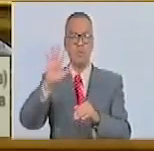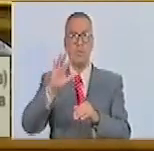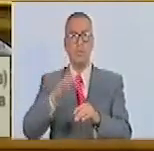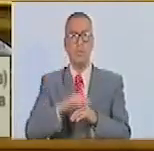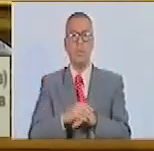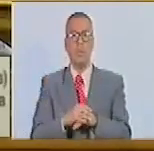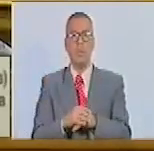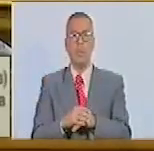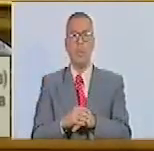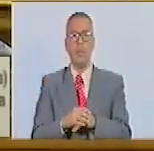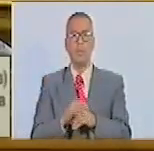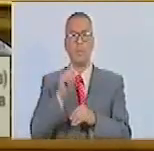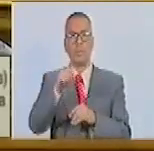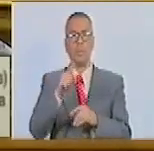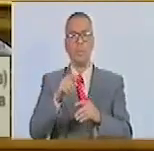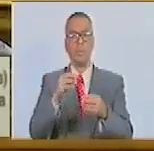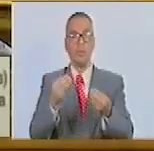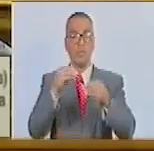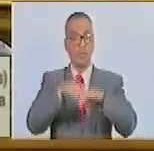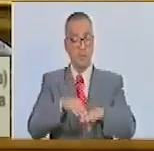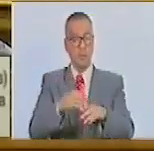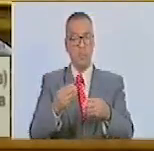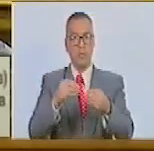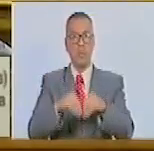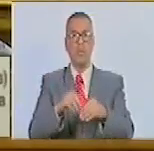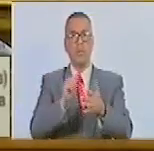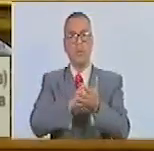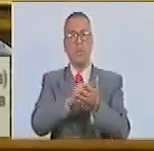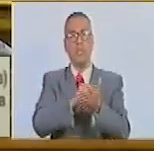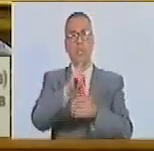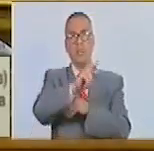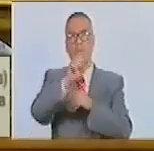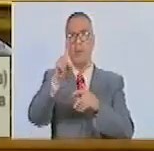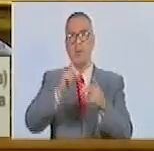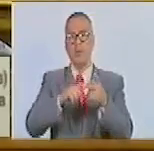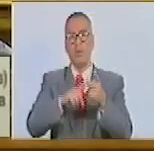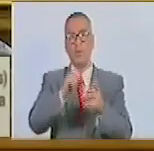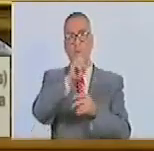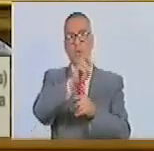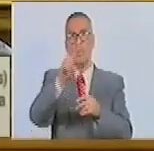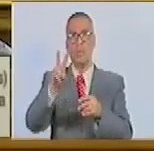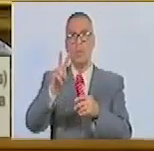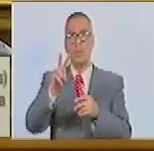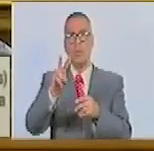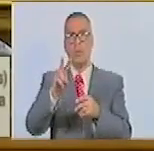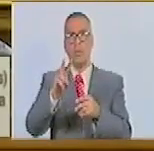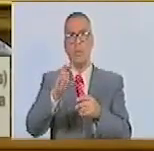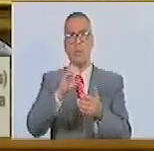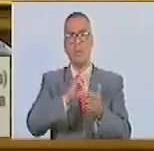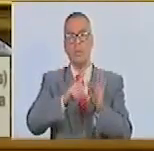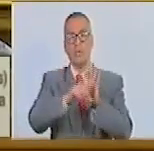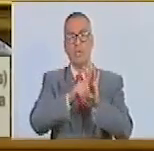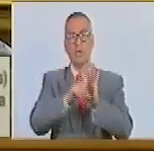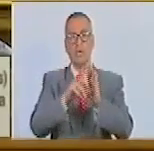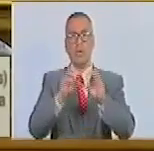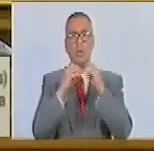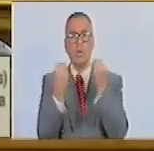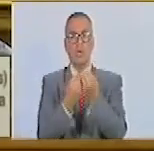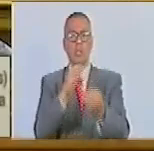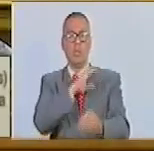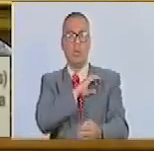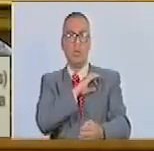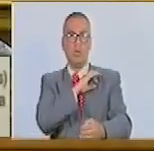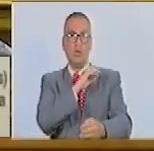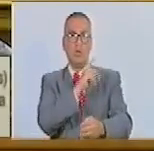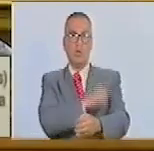de Venezuela y en concordancia con los artículos 21 y 22 de la Ley Orgánica del